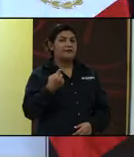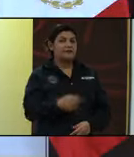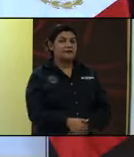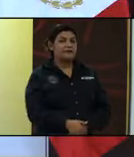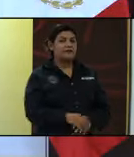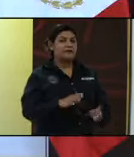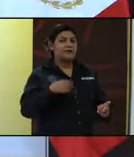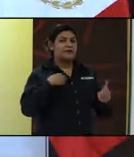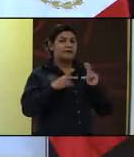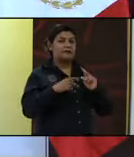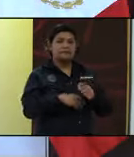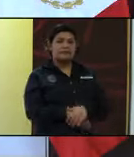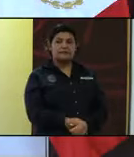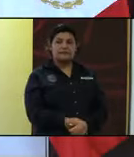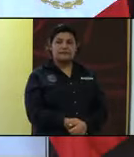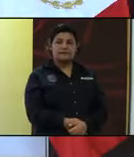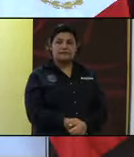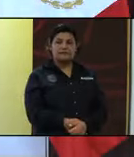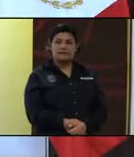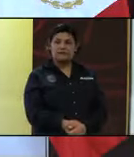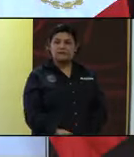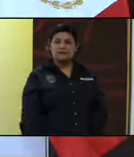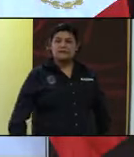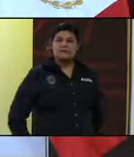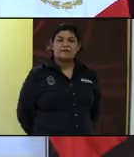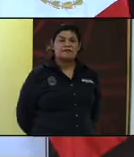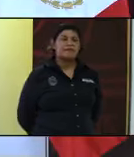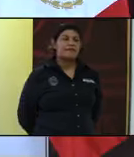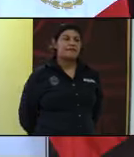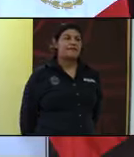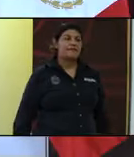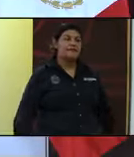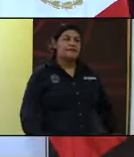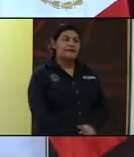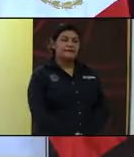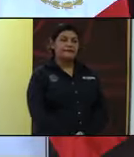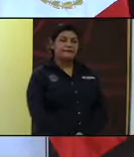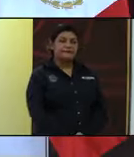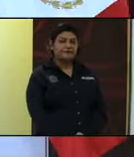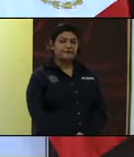esposa, ¿hay video? A ver, póngalo.